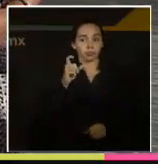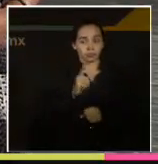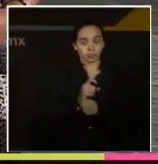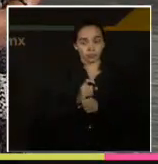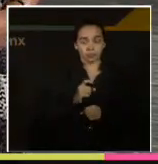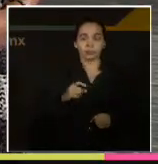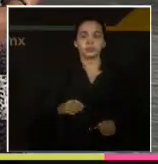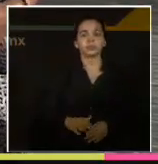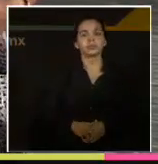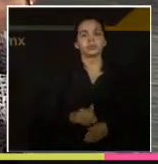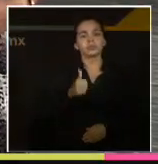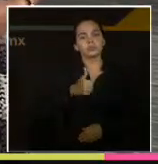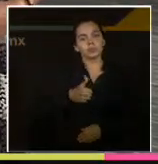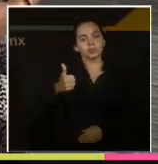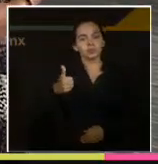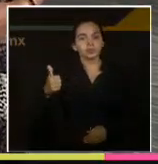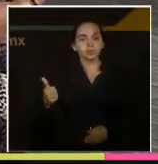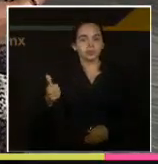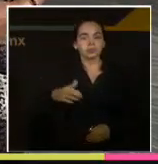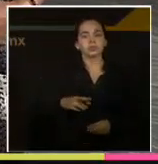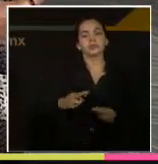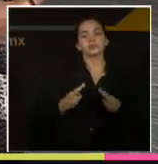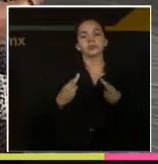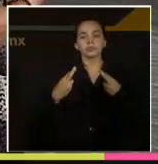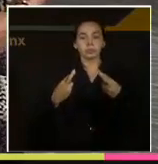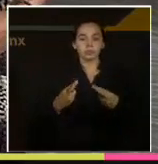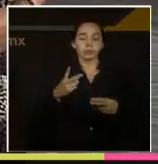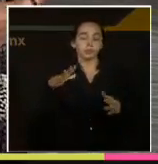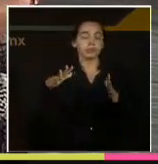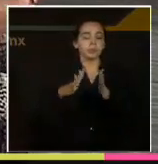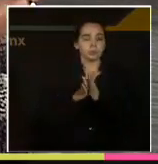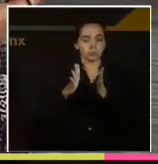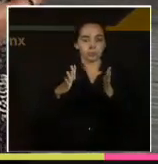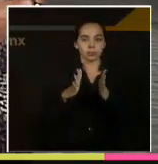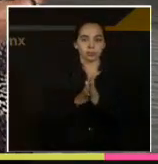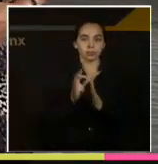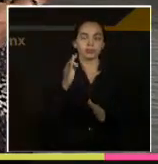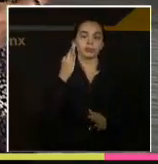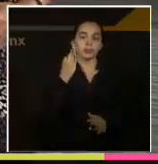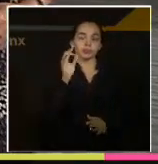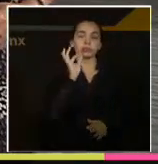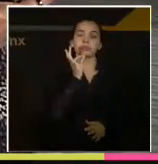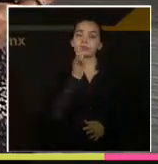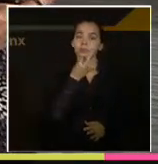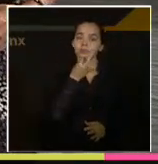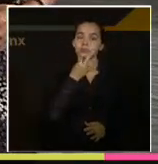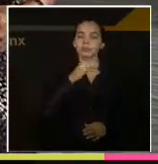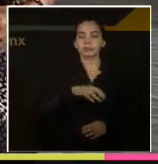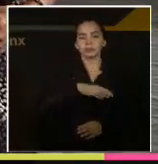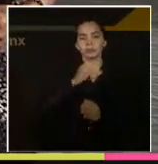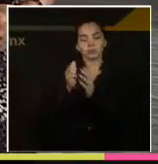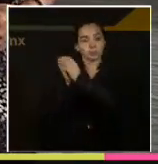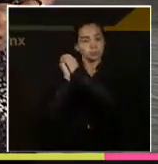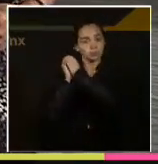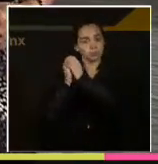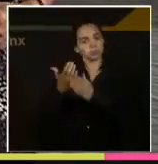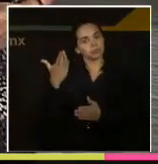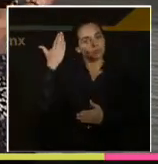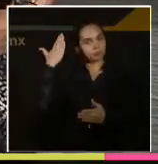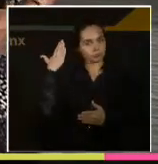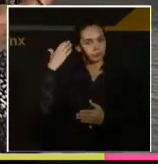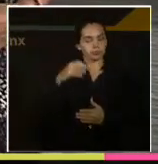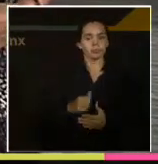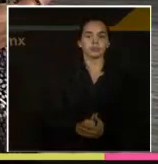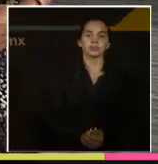corresponde a cada uno de los candidatos una participación de 3 minutos, conforme al sorteo que se realizó hace unos